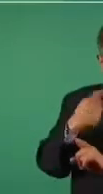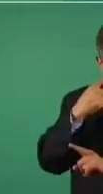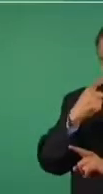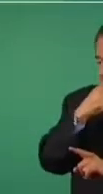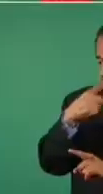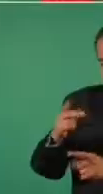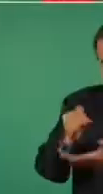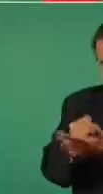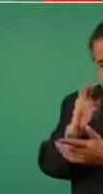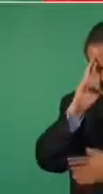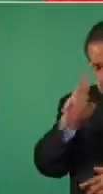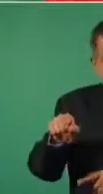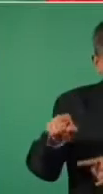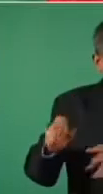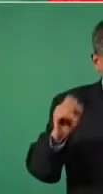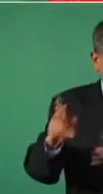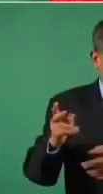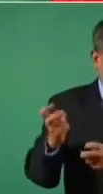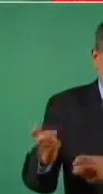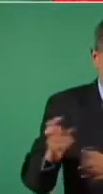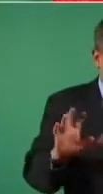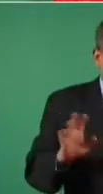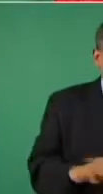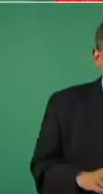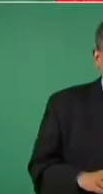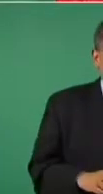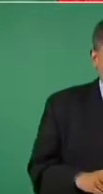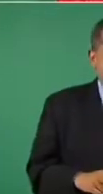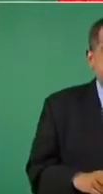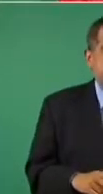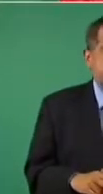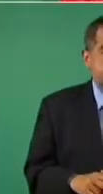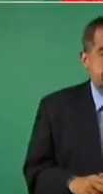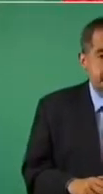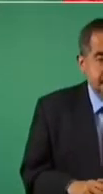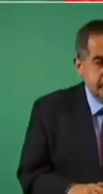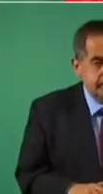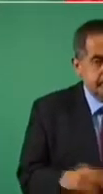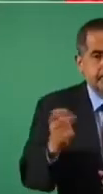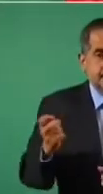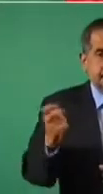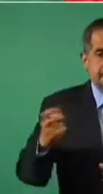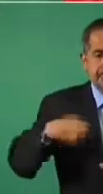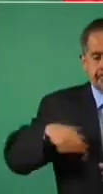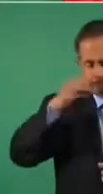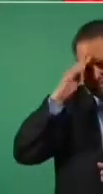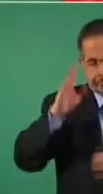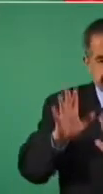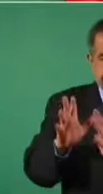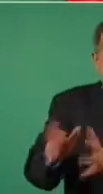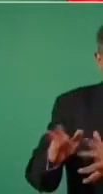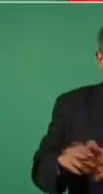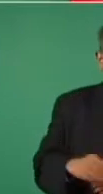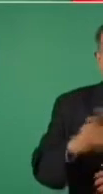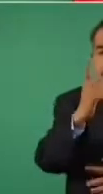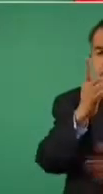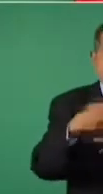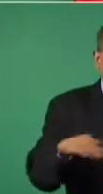y eso es lo que se está llevando a cabo. Lo